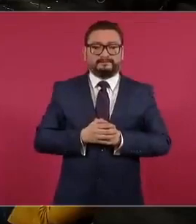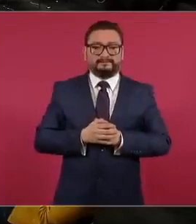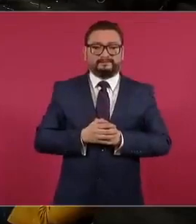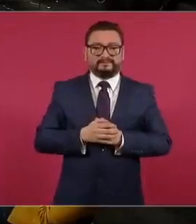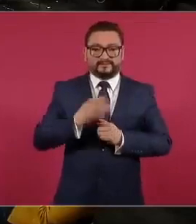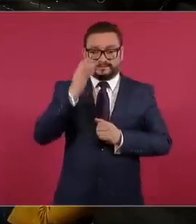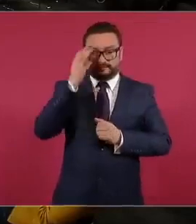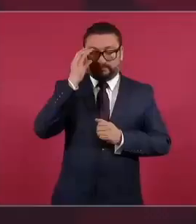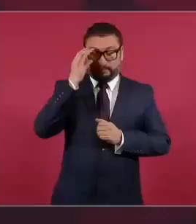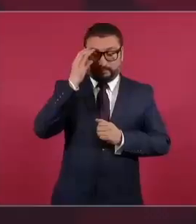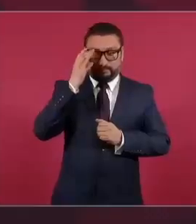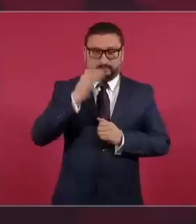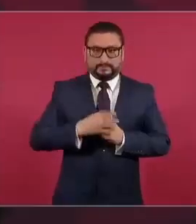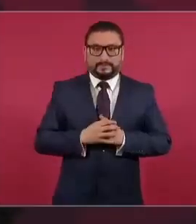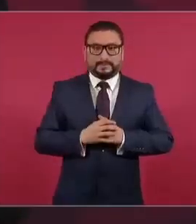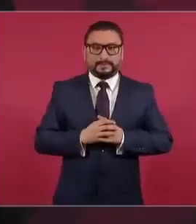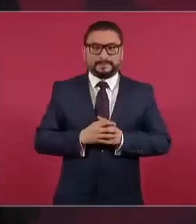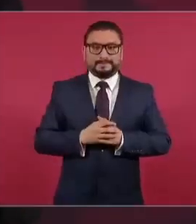ni